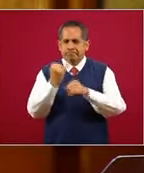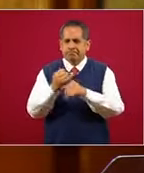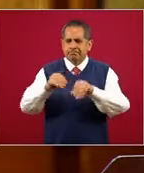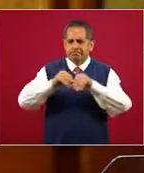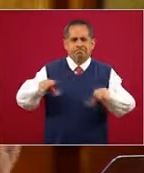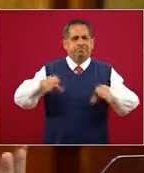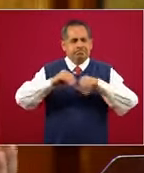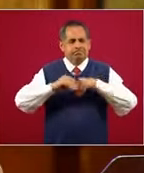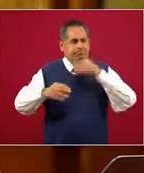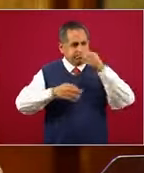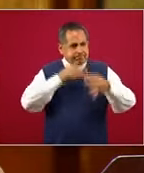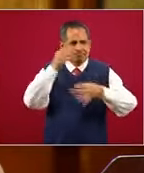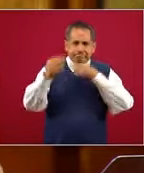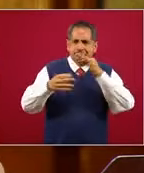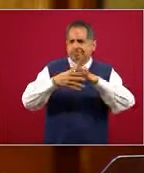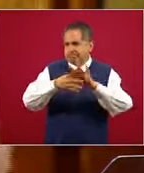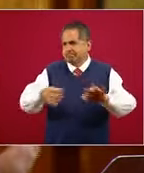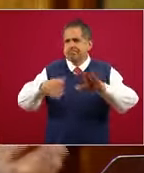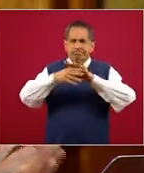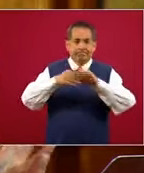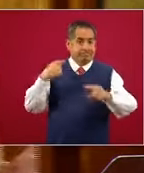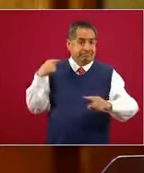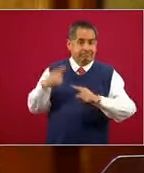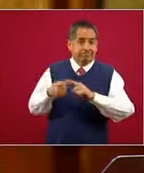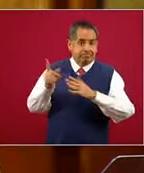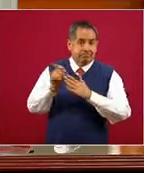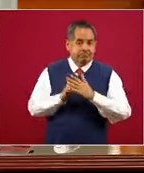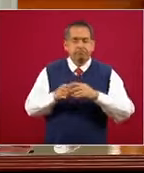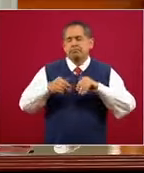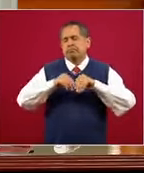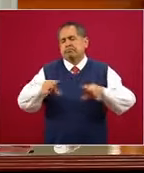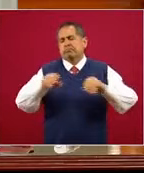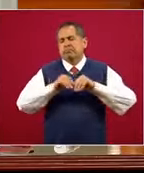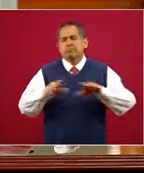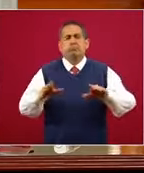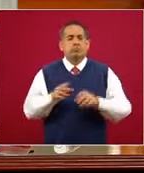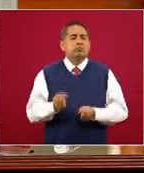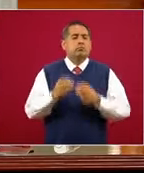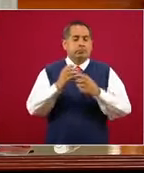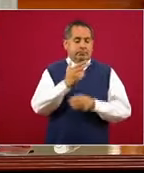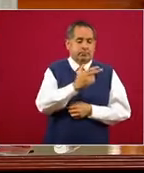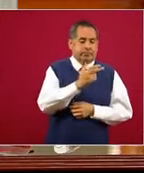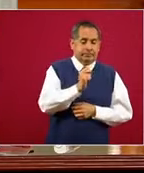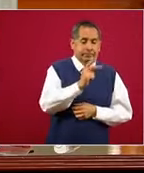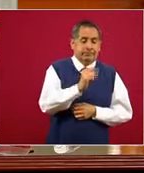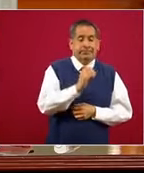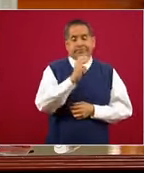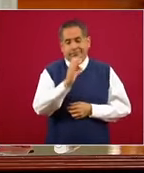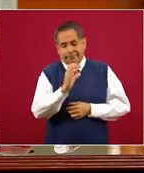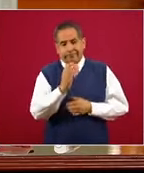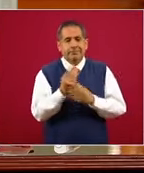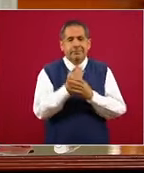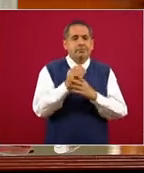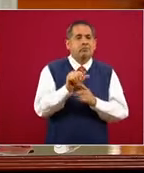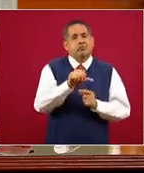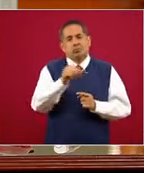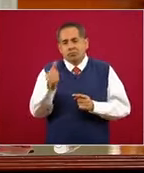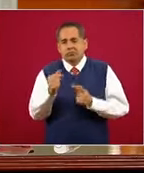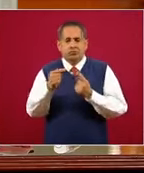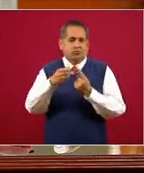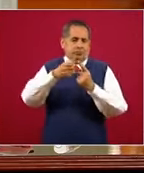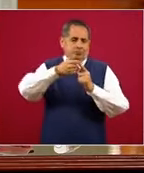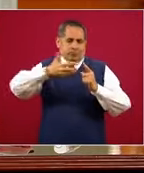para informar a la población los diferentes tipos de hepatitis C, las diferentes hepatitis